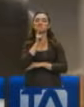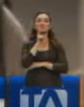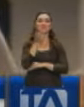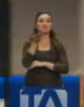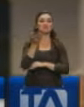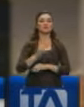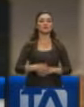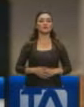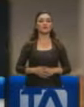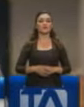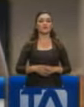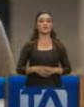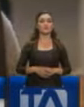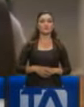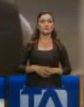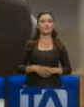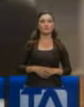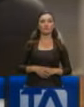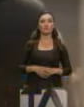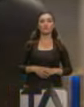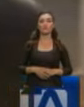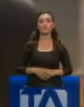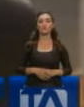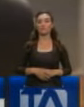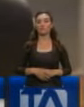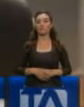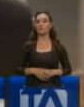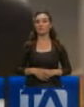Este museo existe desde el año